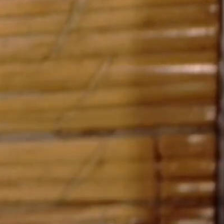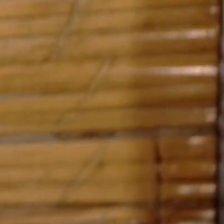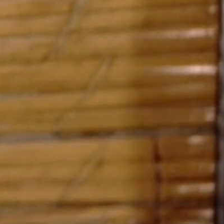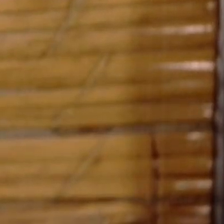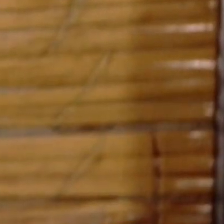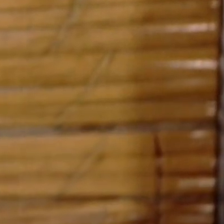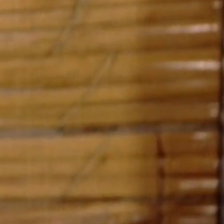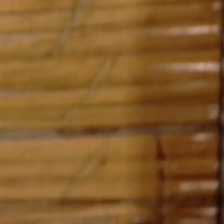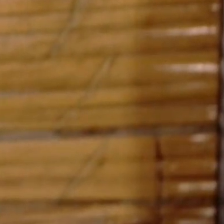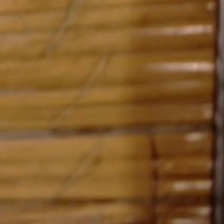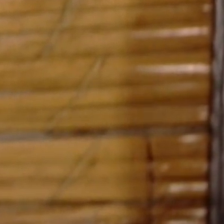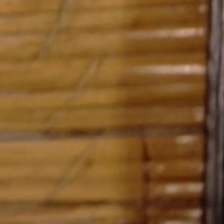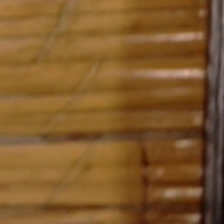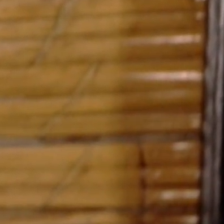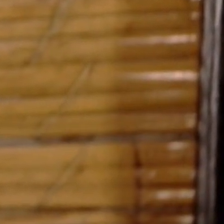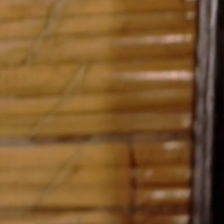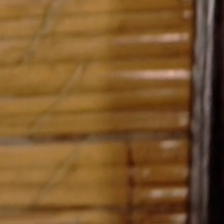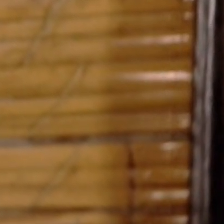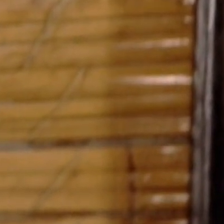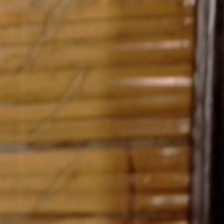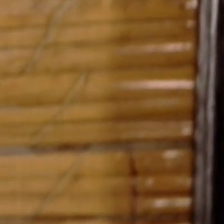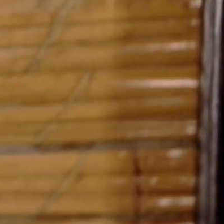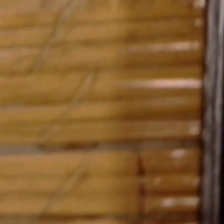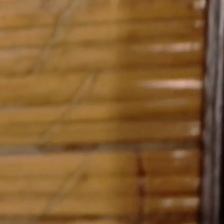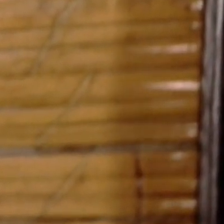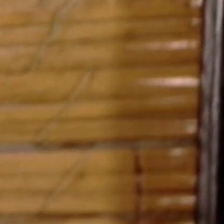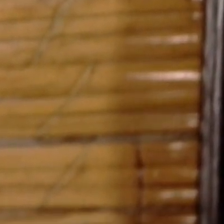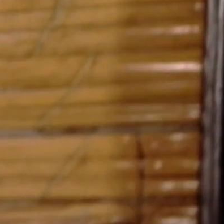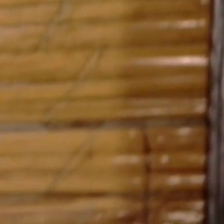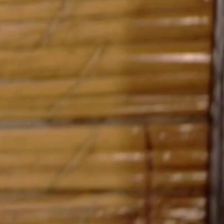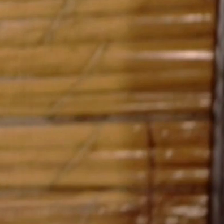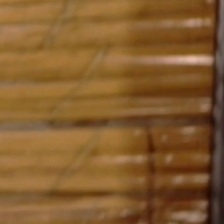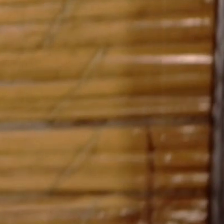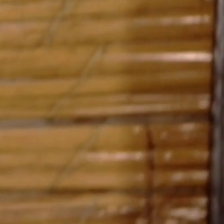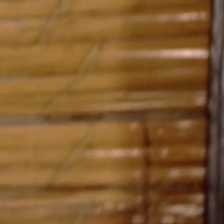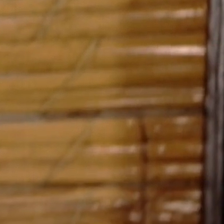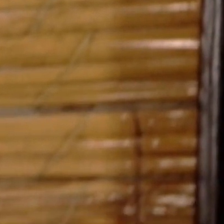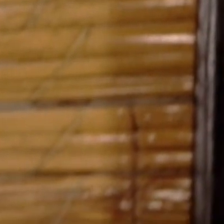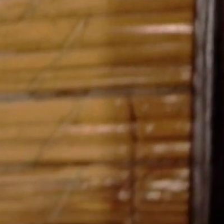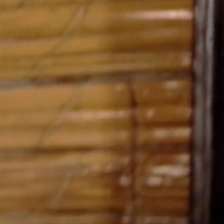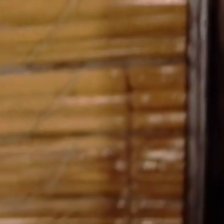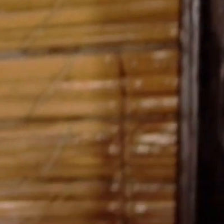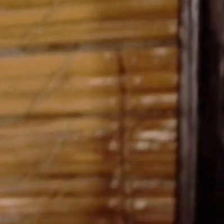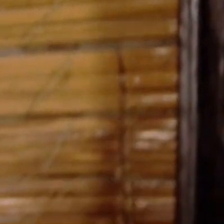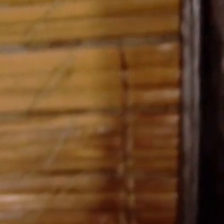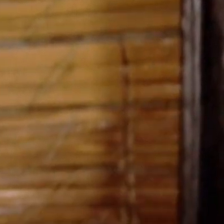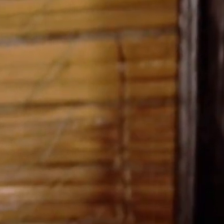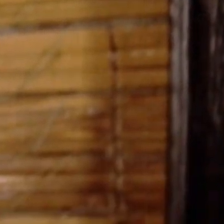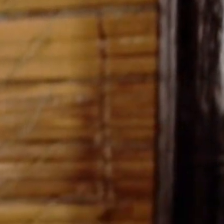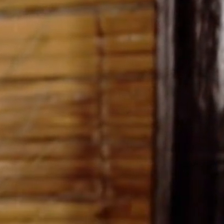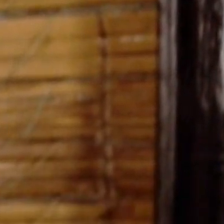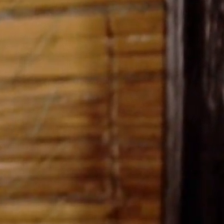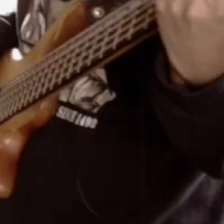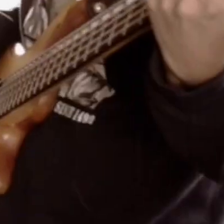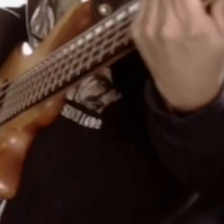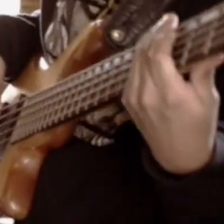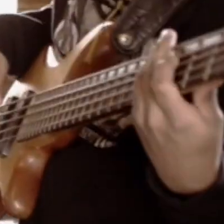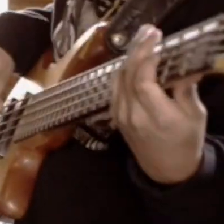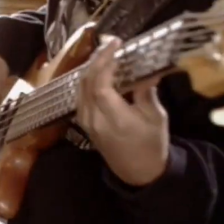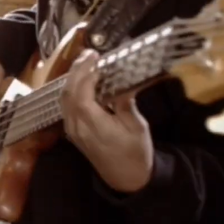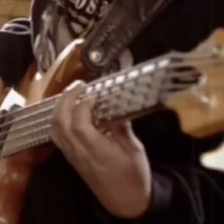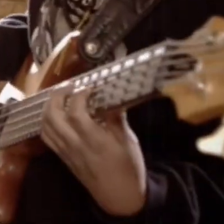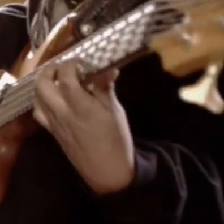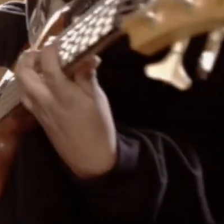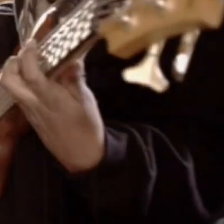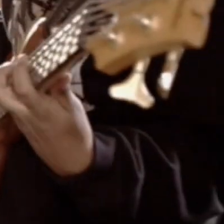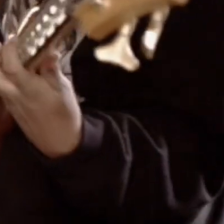de punyapi ni matapi ricurijo, shukunaka punda causa y te chinga chijo, que shukunaka es una causa y te caguapa mi catichijo. Yo